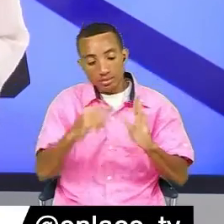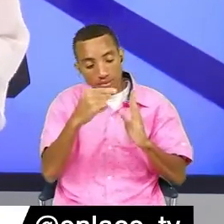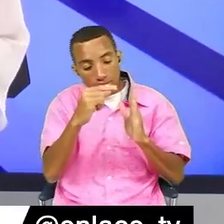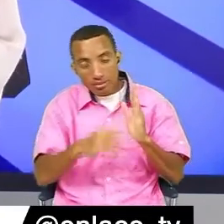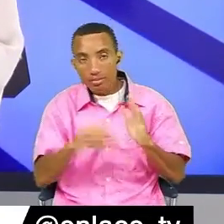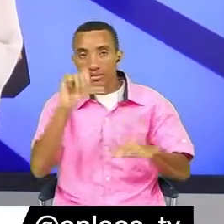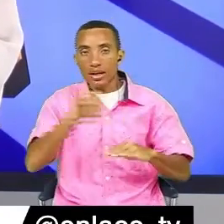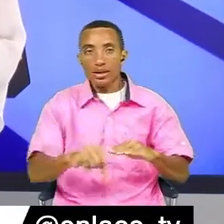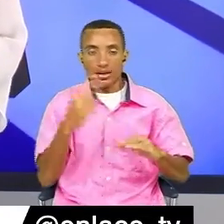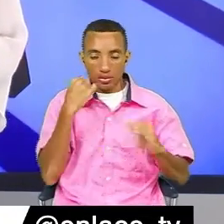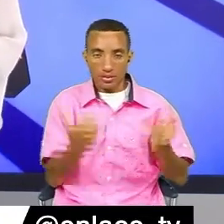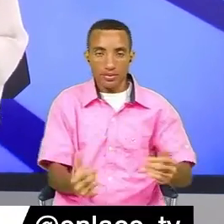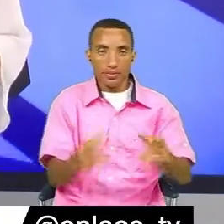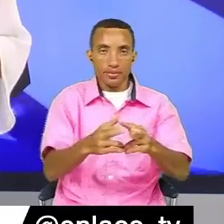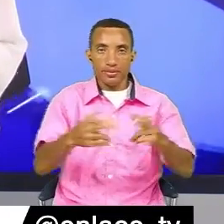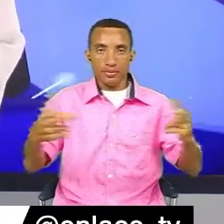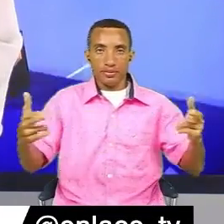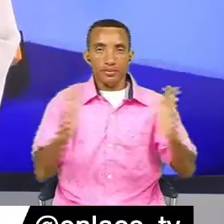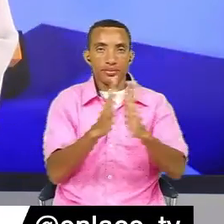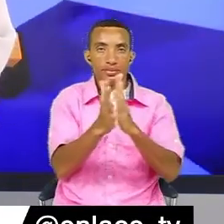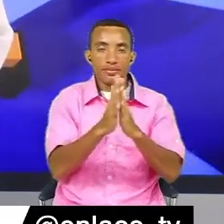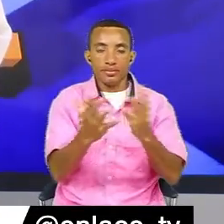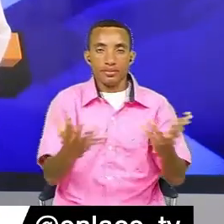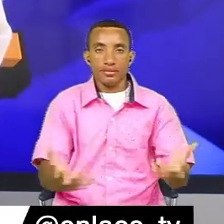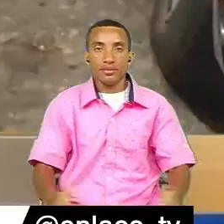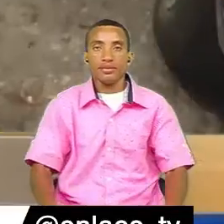emisión. Bienvenidos a Enlace Noticias, lo que usted quiere ver.